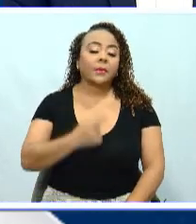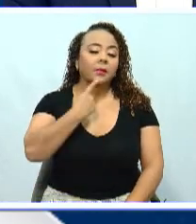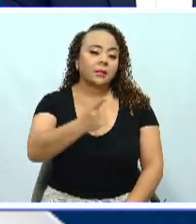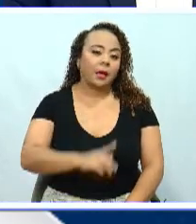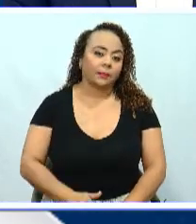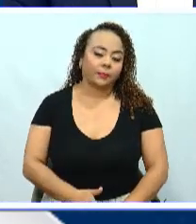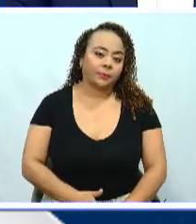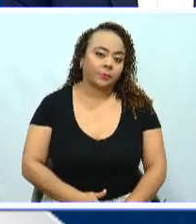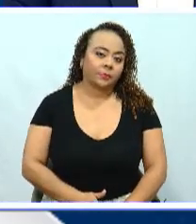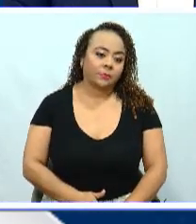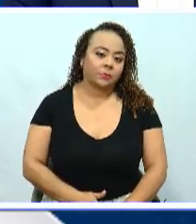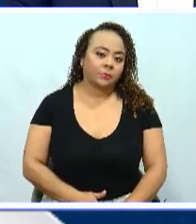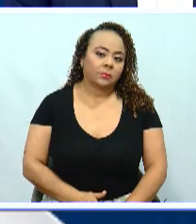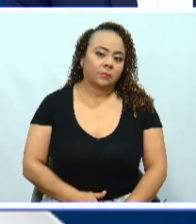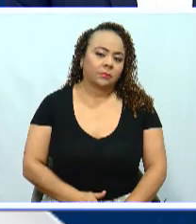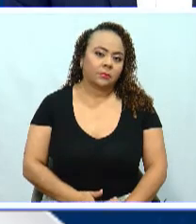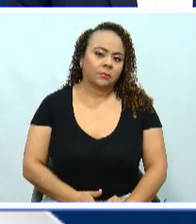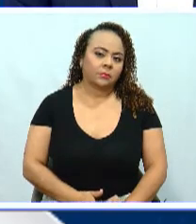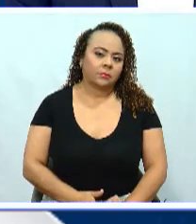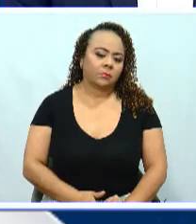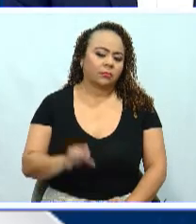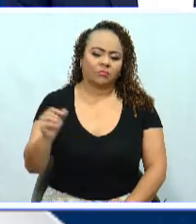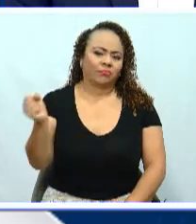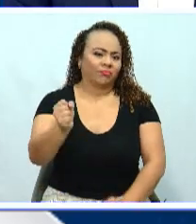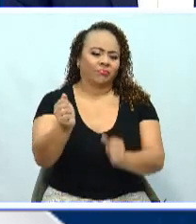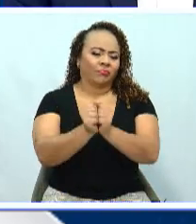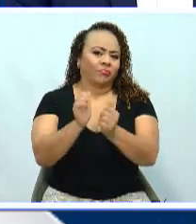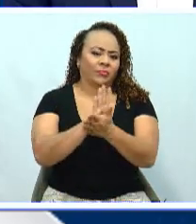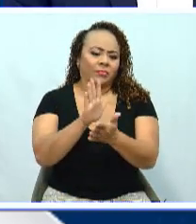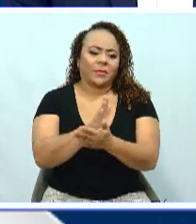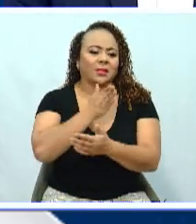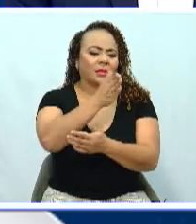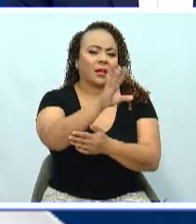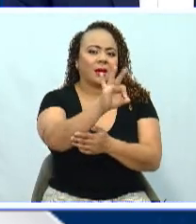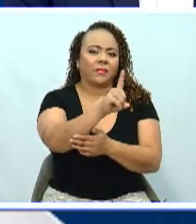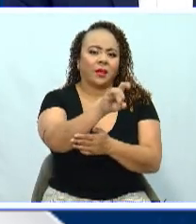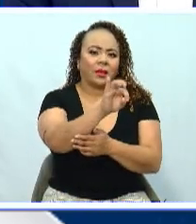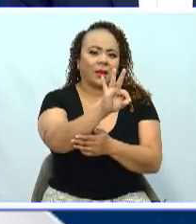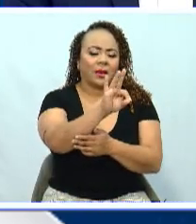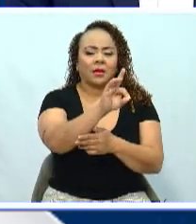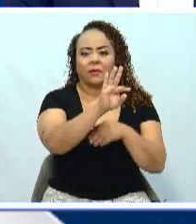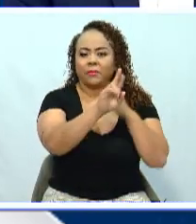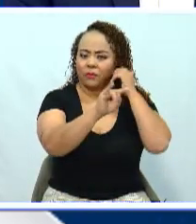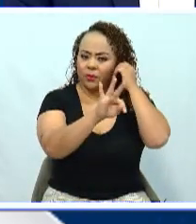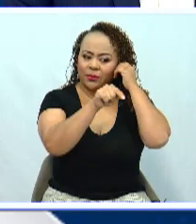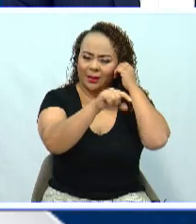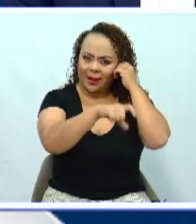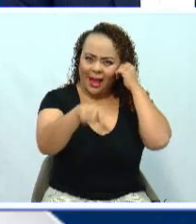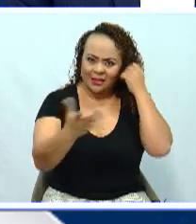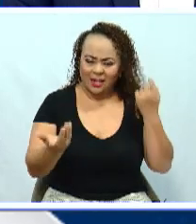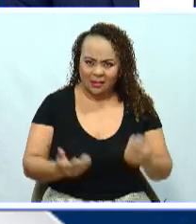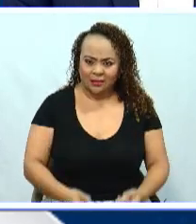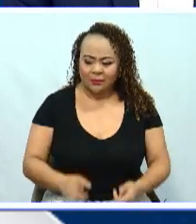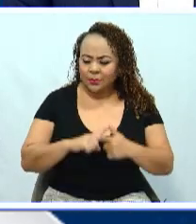que a él no lo ponían que no lo pusieran con papeles de por medio ni ir a la federación ni nada de eso que él era en la cancha